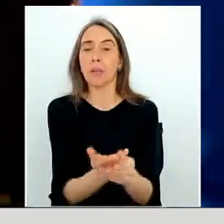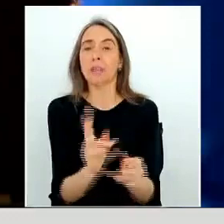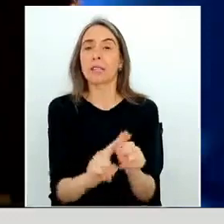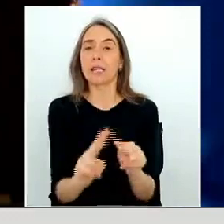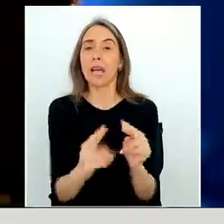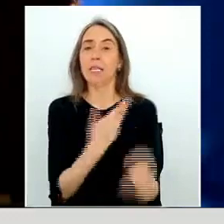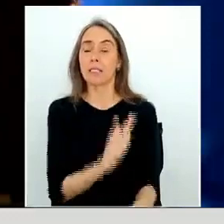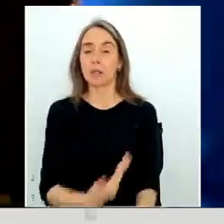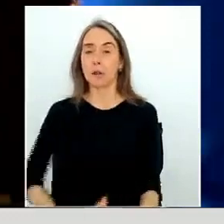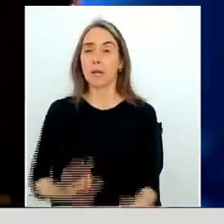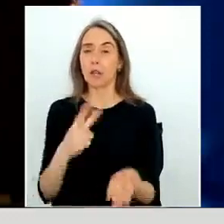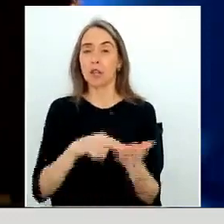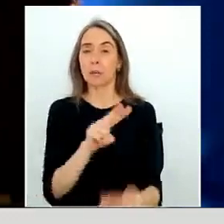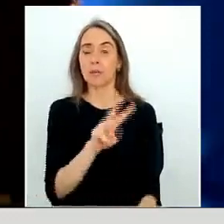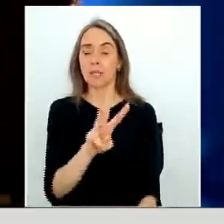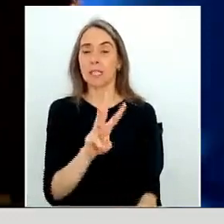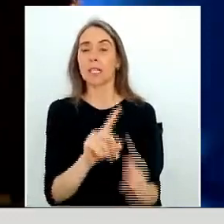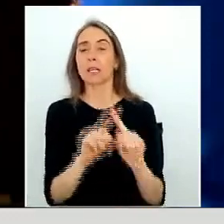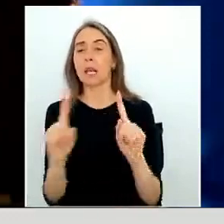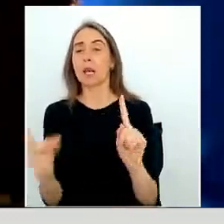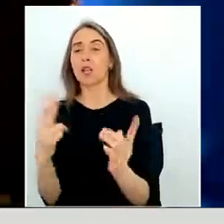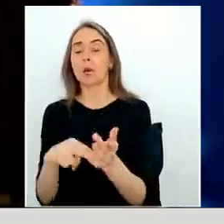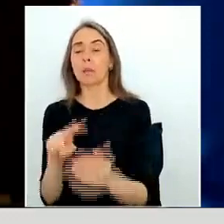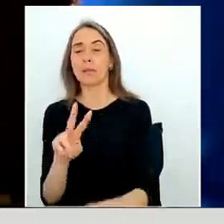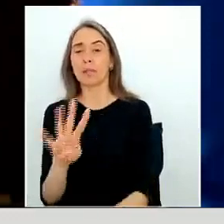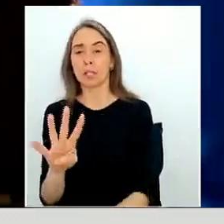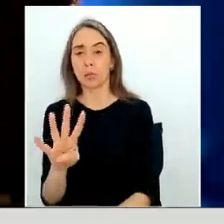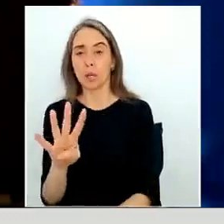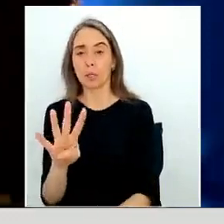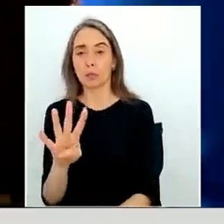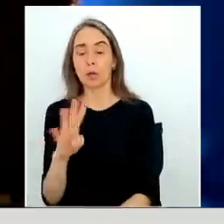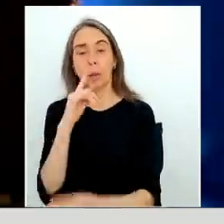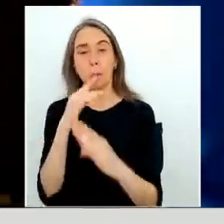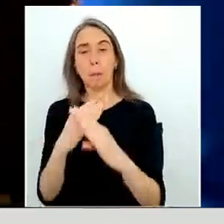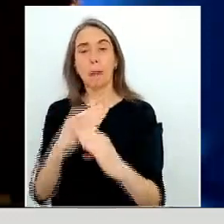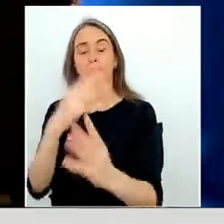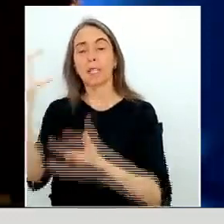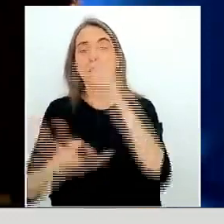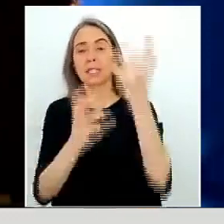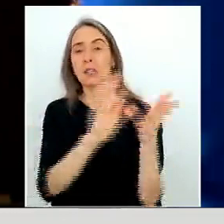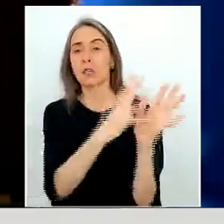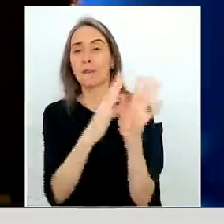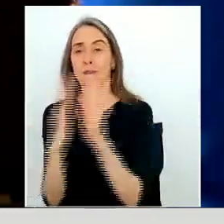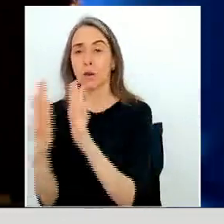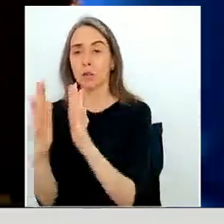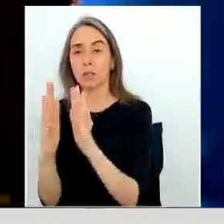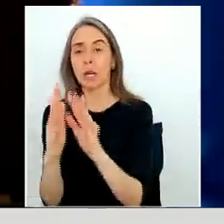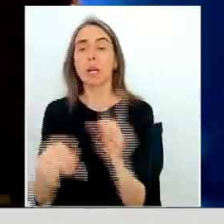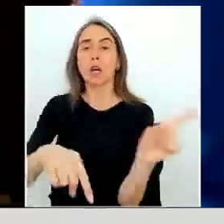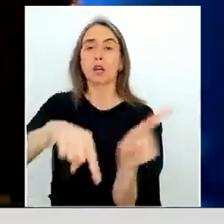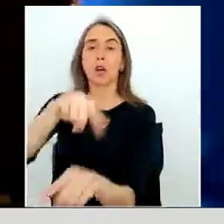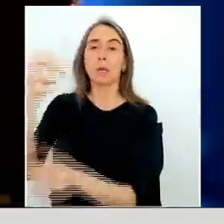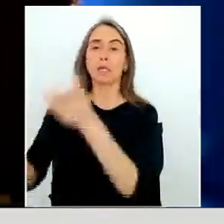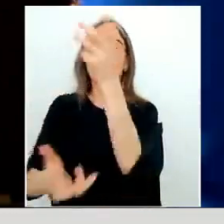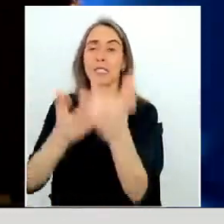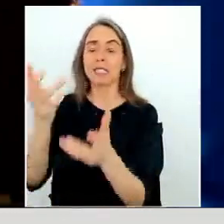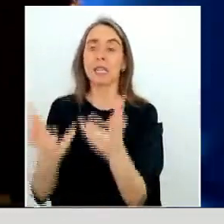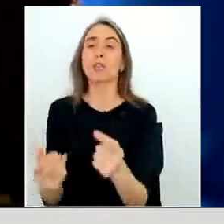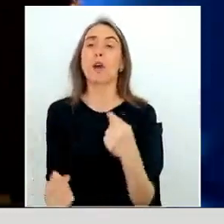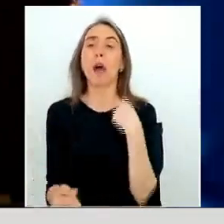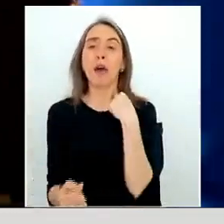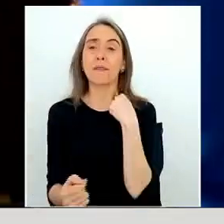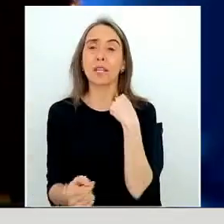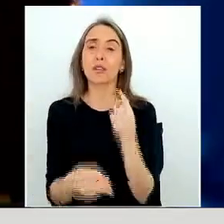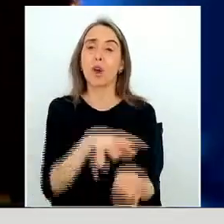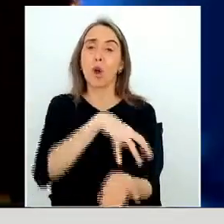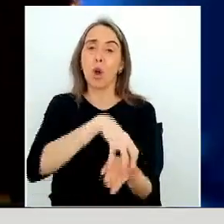2023 y 2024 vinculados a la prevención de incendios forestales y el combate del incendio que afectó a las comunas de Valparaíso